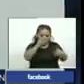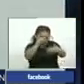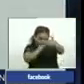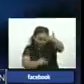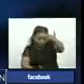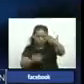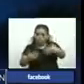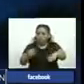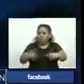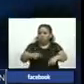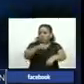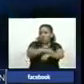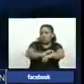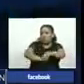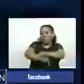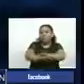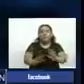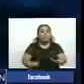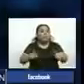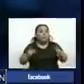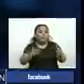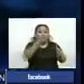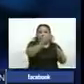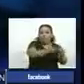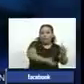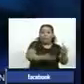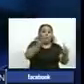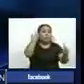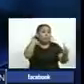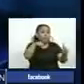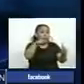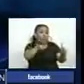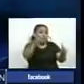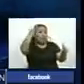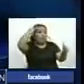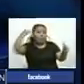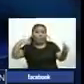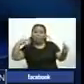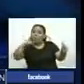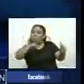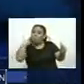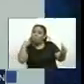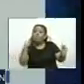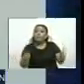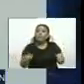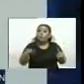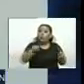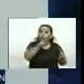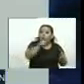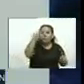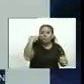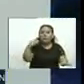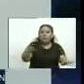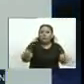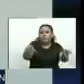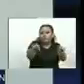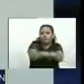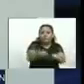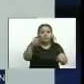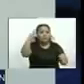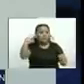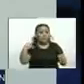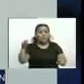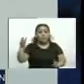instrucción formal con detención provisional contra el acusado de feminicidio agravado por asesinar a su compañera de vida Maribel